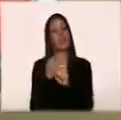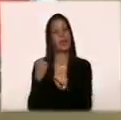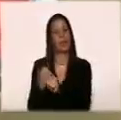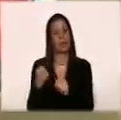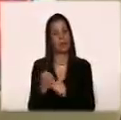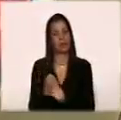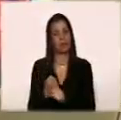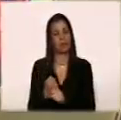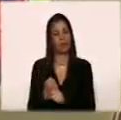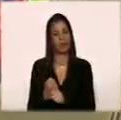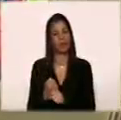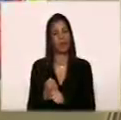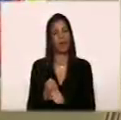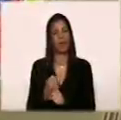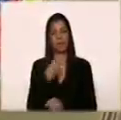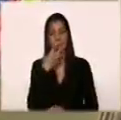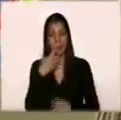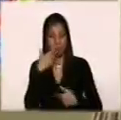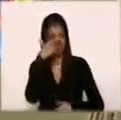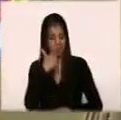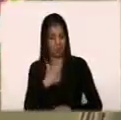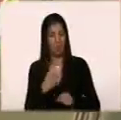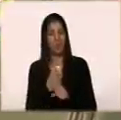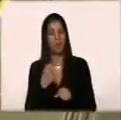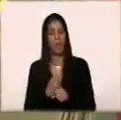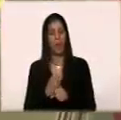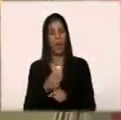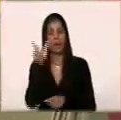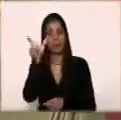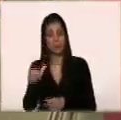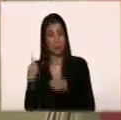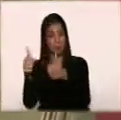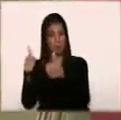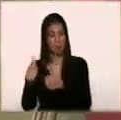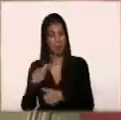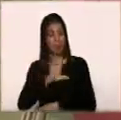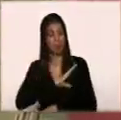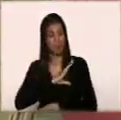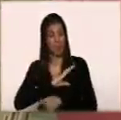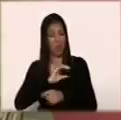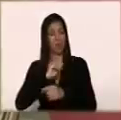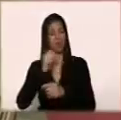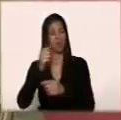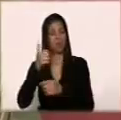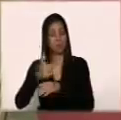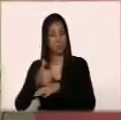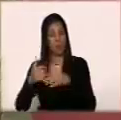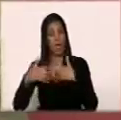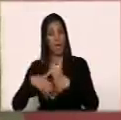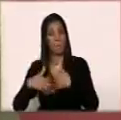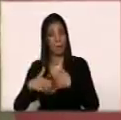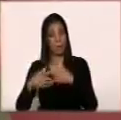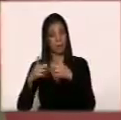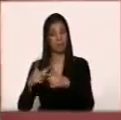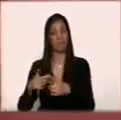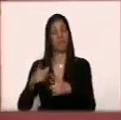que es bueno para el trabajador es bueno para el empresario. Y los CPT también le sirven a los